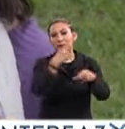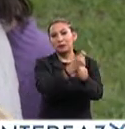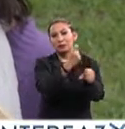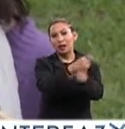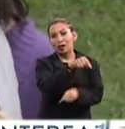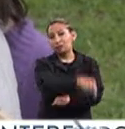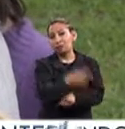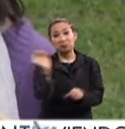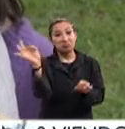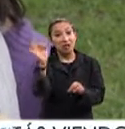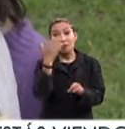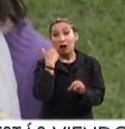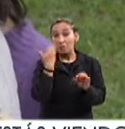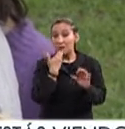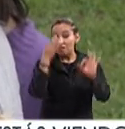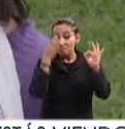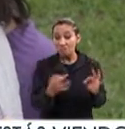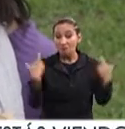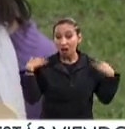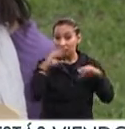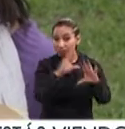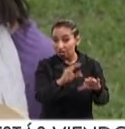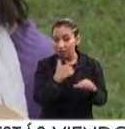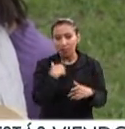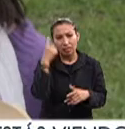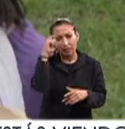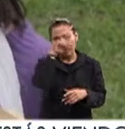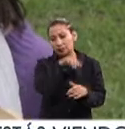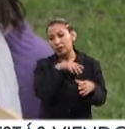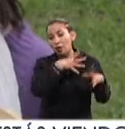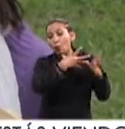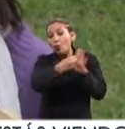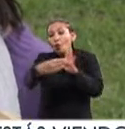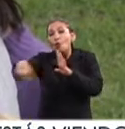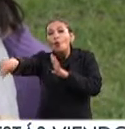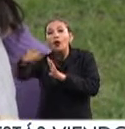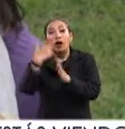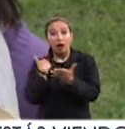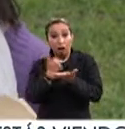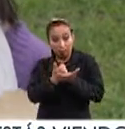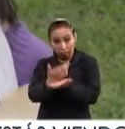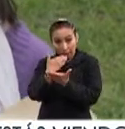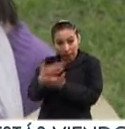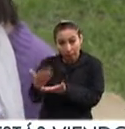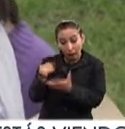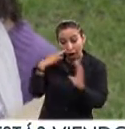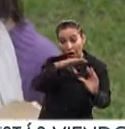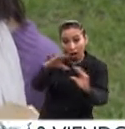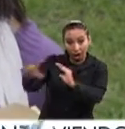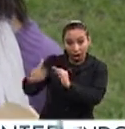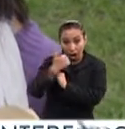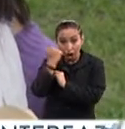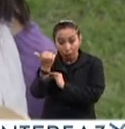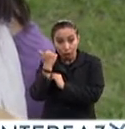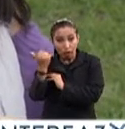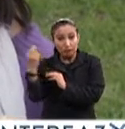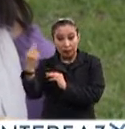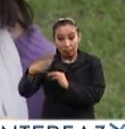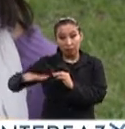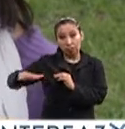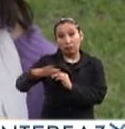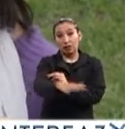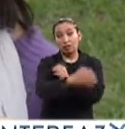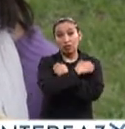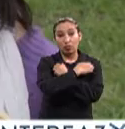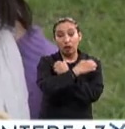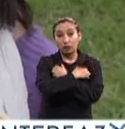docentes. Si no hay una adecuada formación de docentes, difícilmente van a tener las herramientas para poder dar respuesta a las